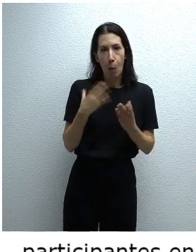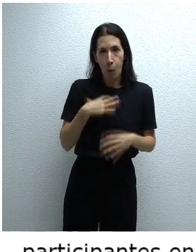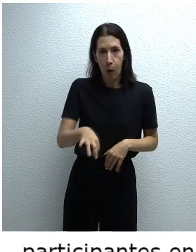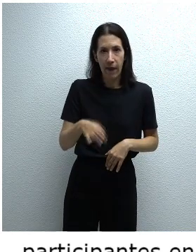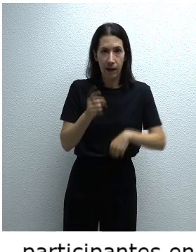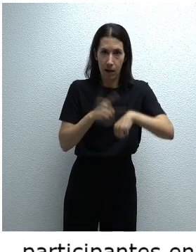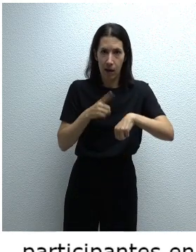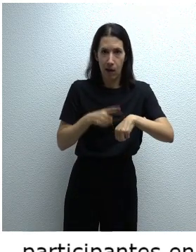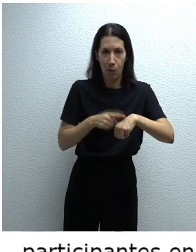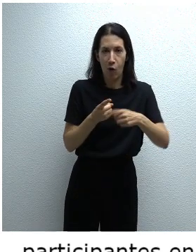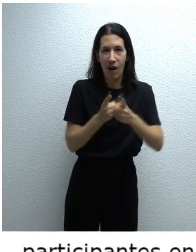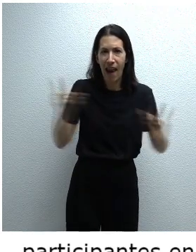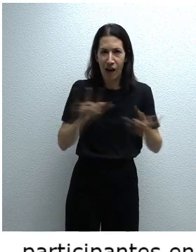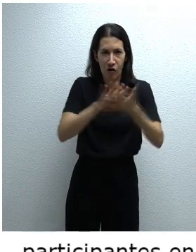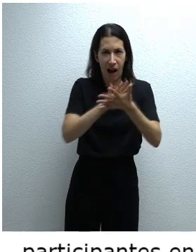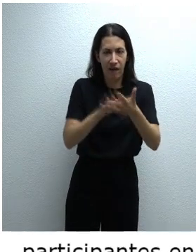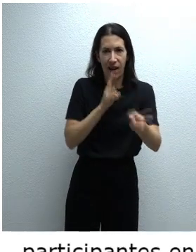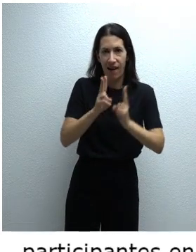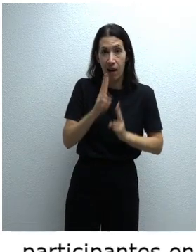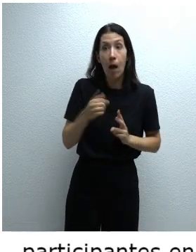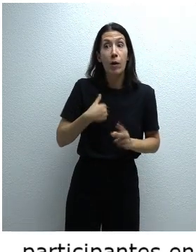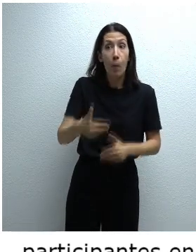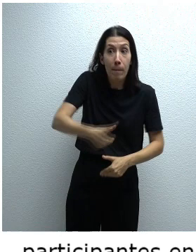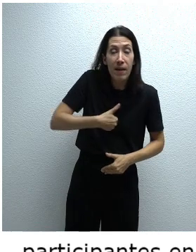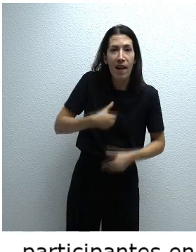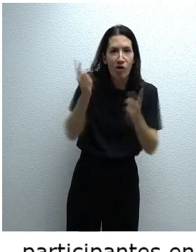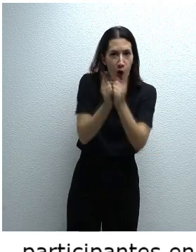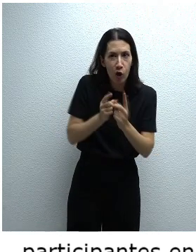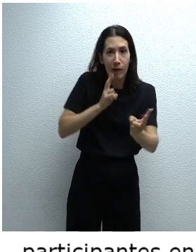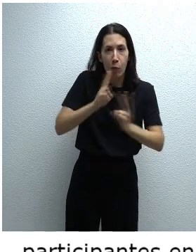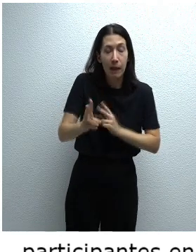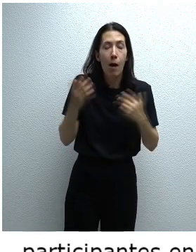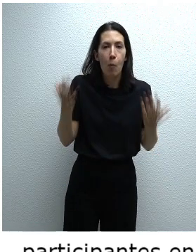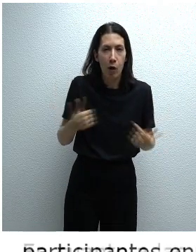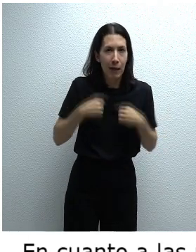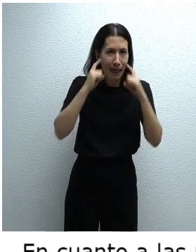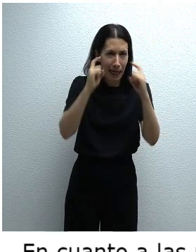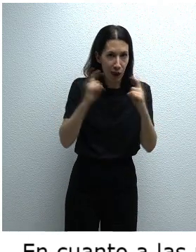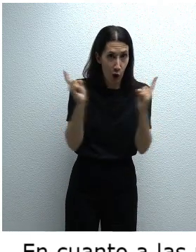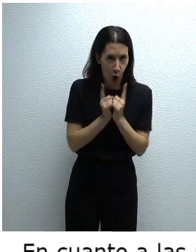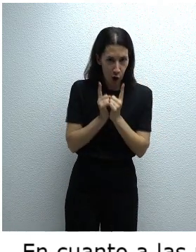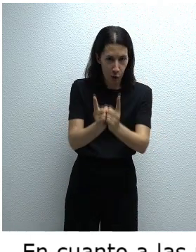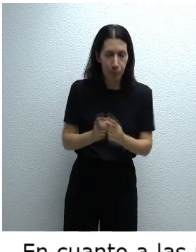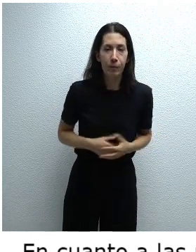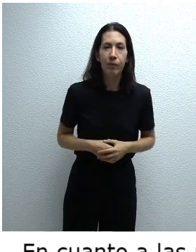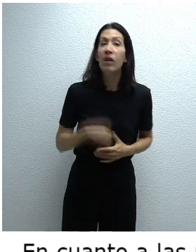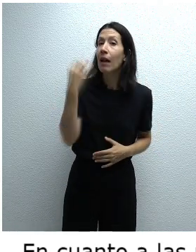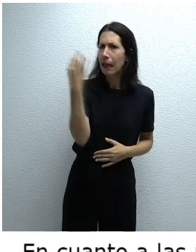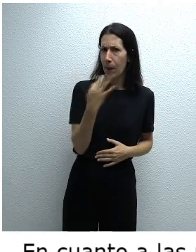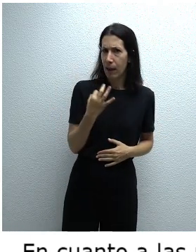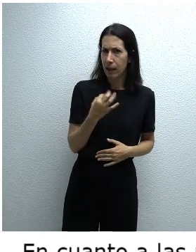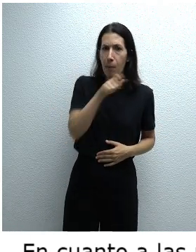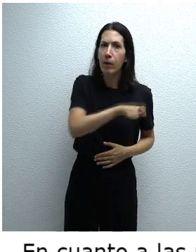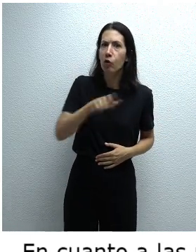atendiendo a ese carácter conciso de las respuestas que me pide, pues voy a procurar ser conciso. ¿Qué sucede respecto a